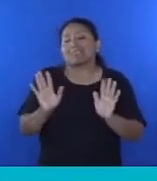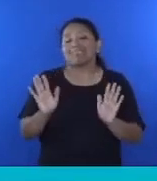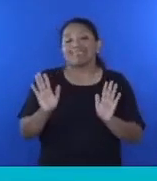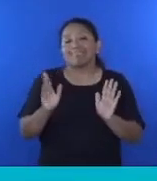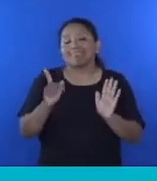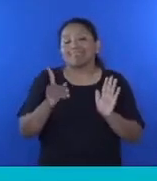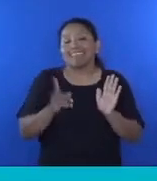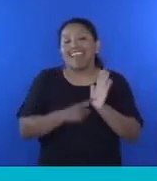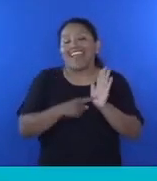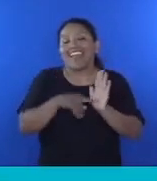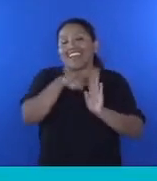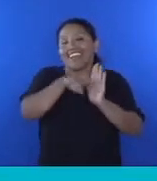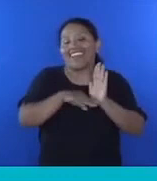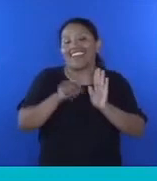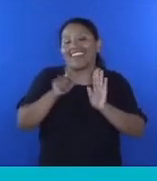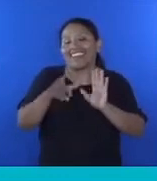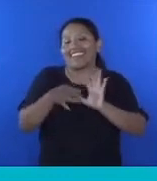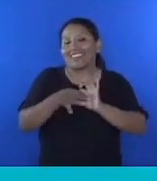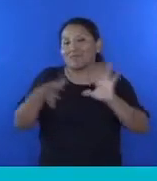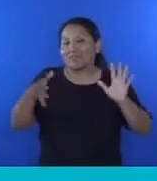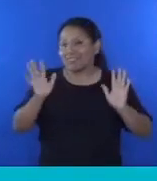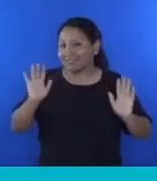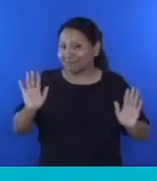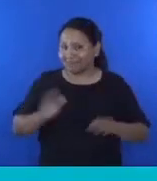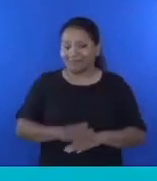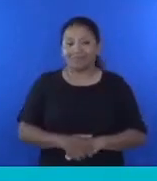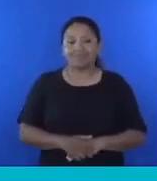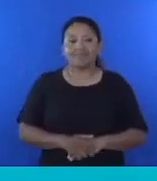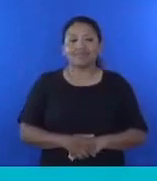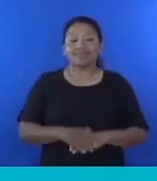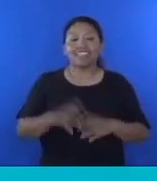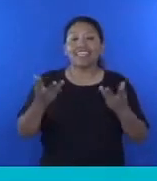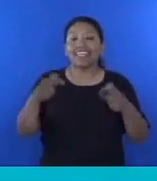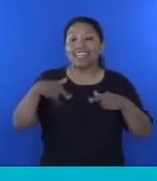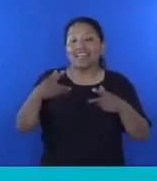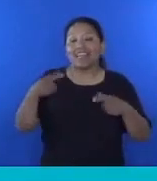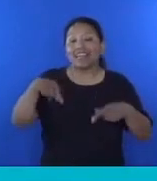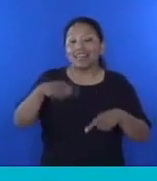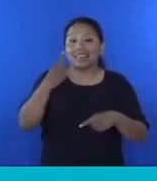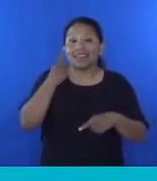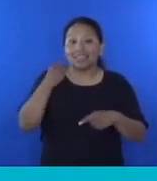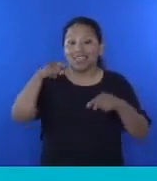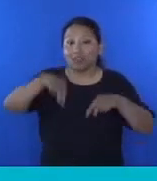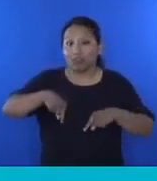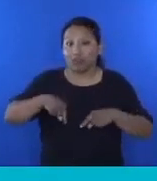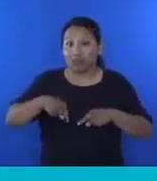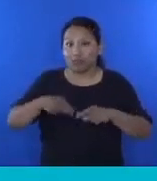democracia. En el día de hoy, y del funcionamiento del Poder Legislativo, en el día de hoy